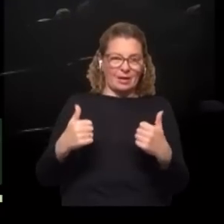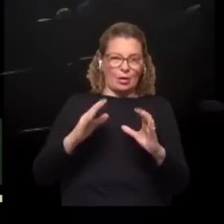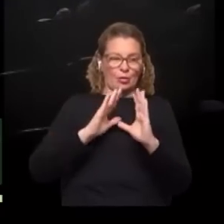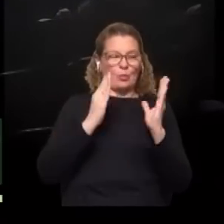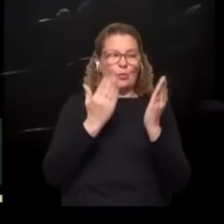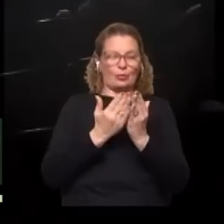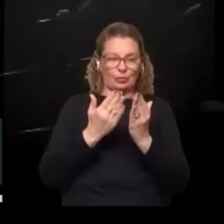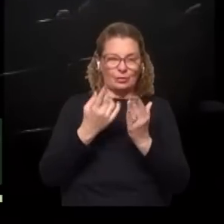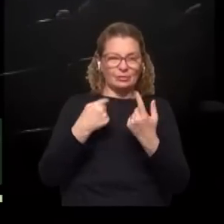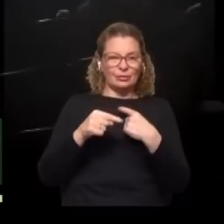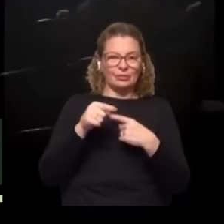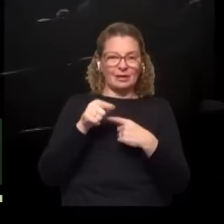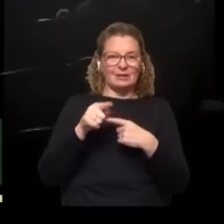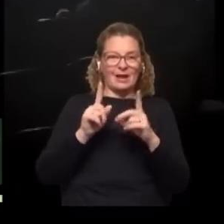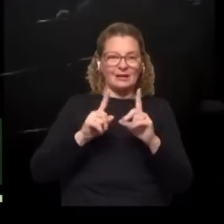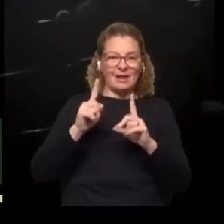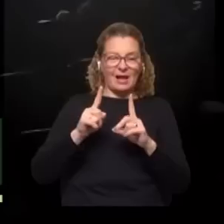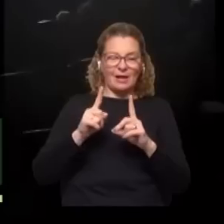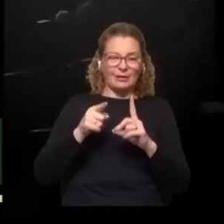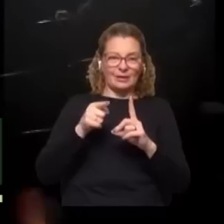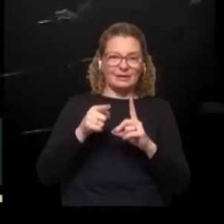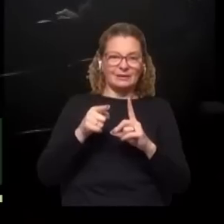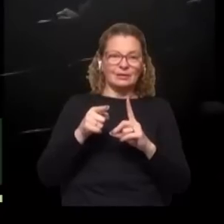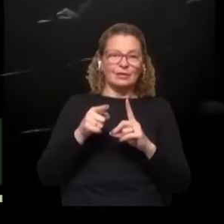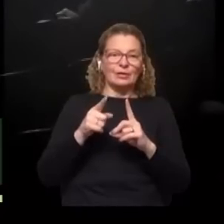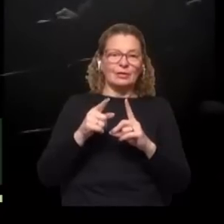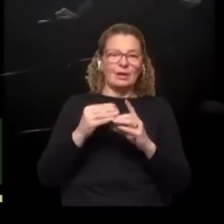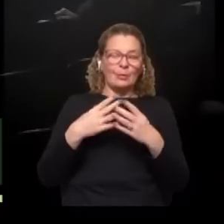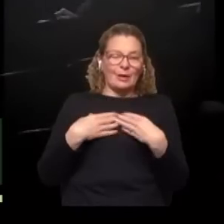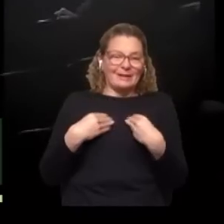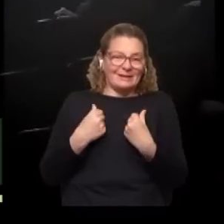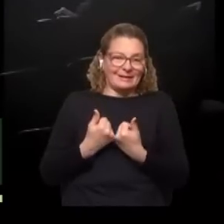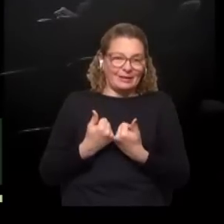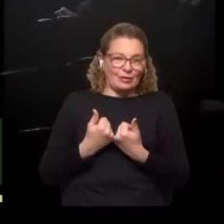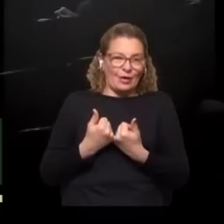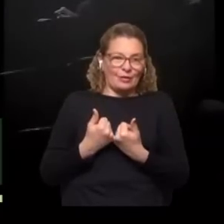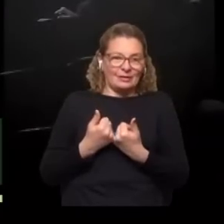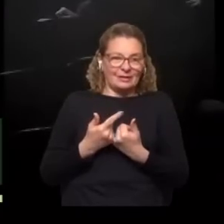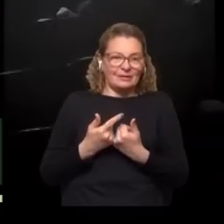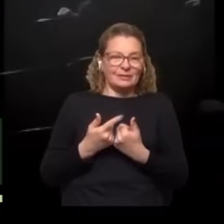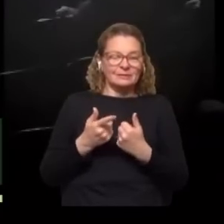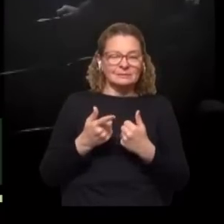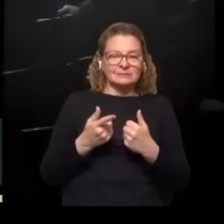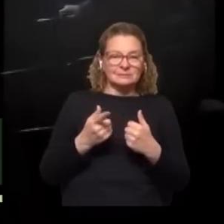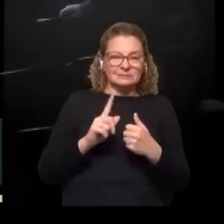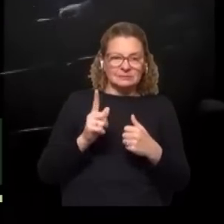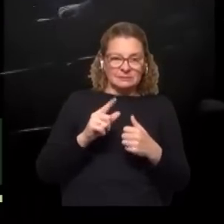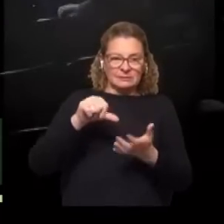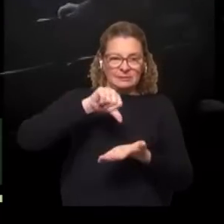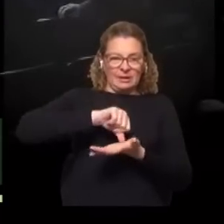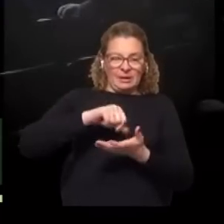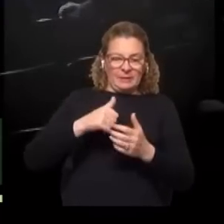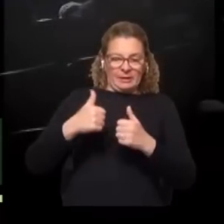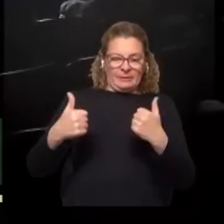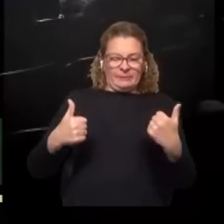por lo tanto digo hay algo efectivamente donde hay una sensación y creo que esa sensación tiene sentido que no es el país más